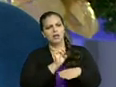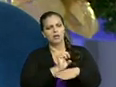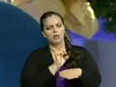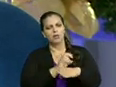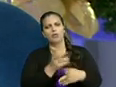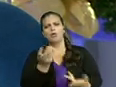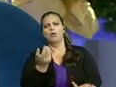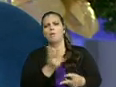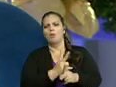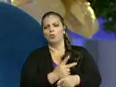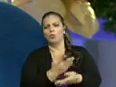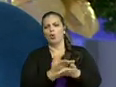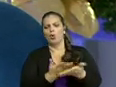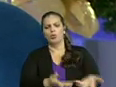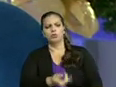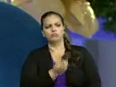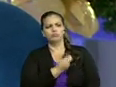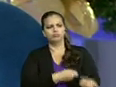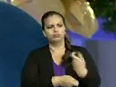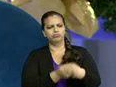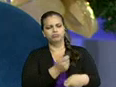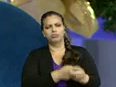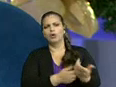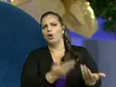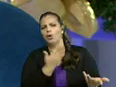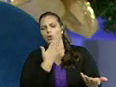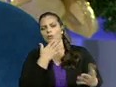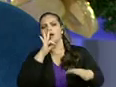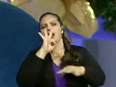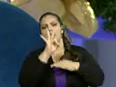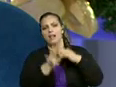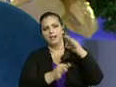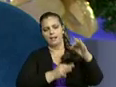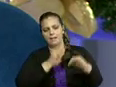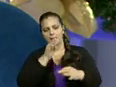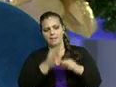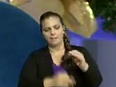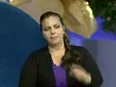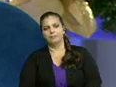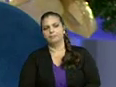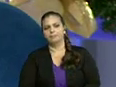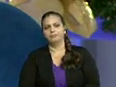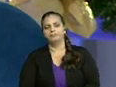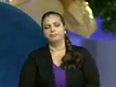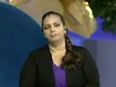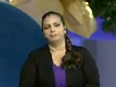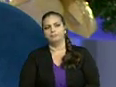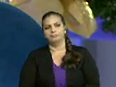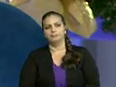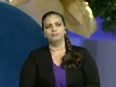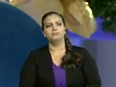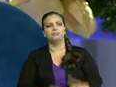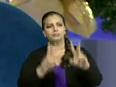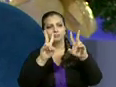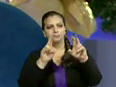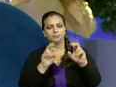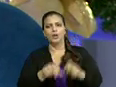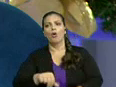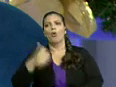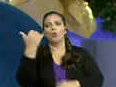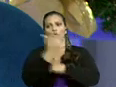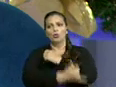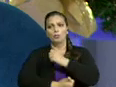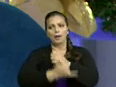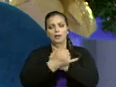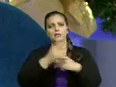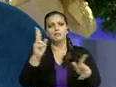en el Ecuador. Creo que tenemos algunos puntos favorables que resaltar, como por ejemplo, en tema de comercio exterior hemos